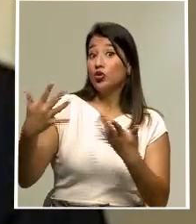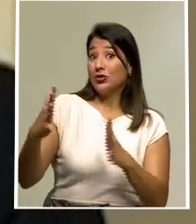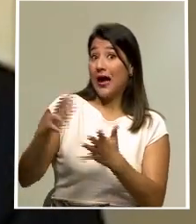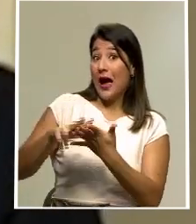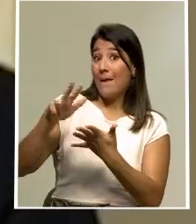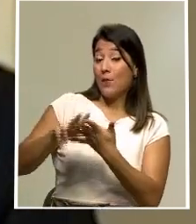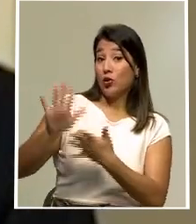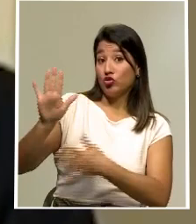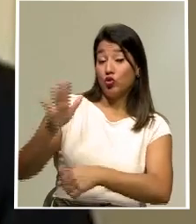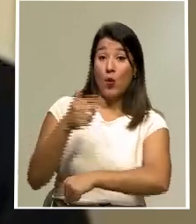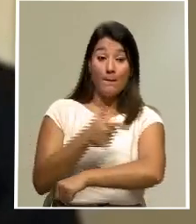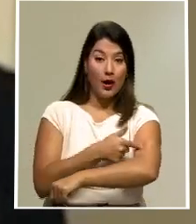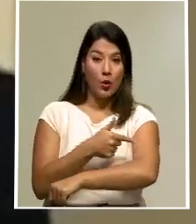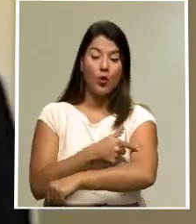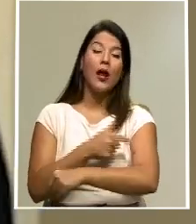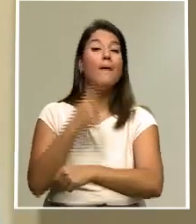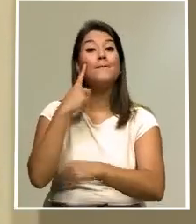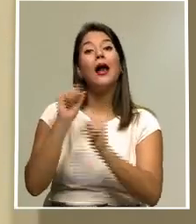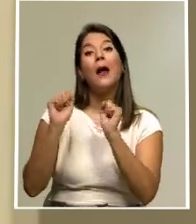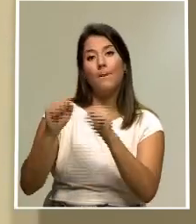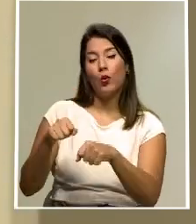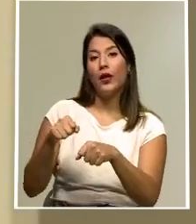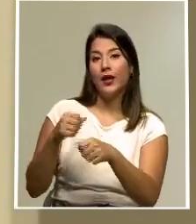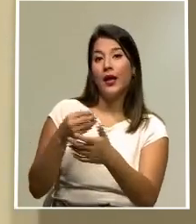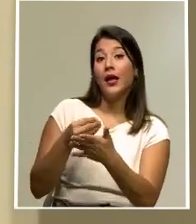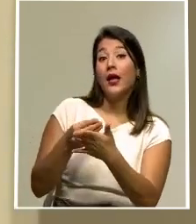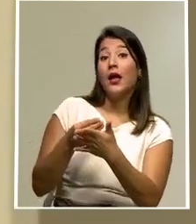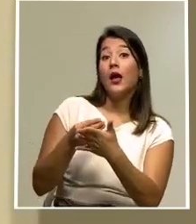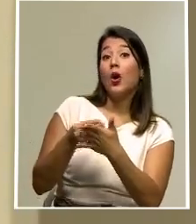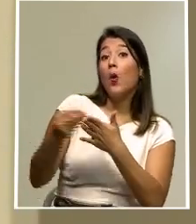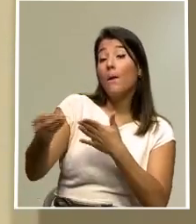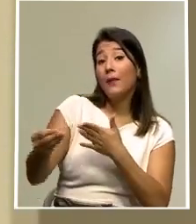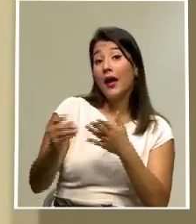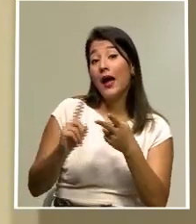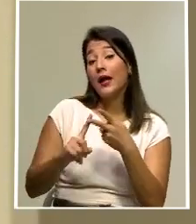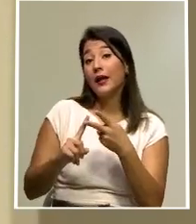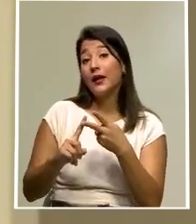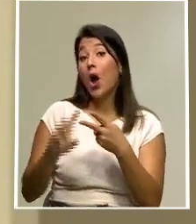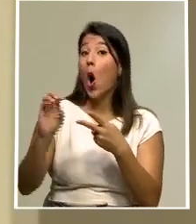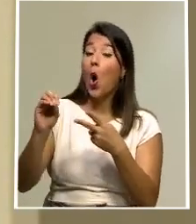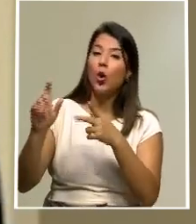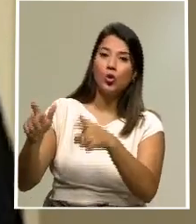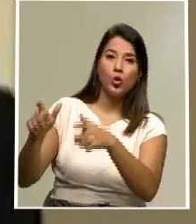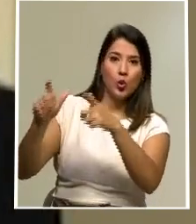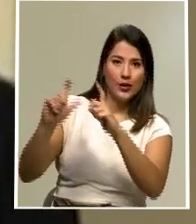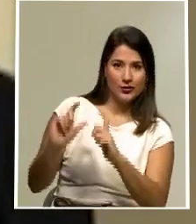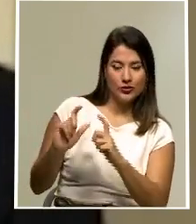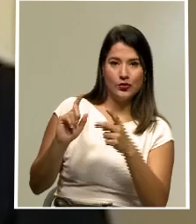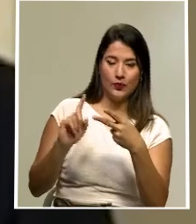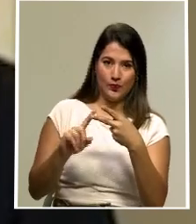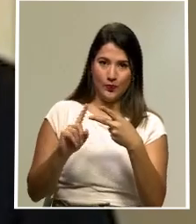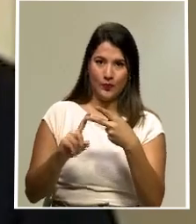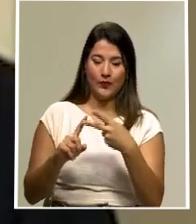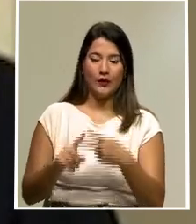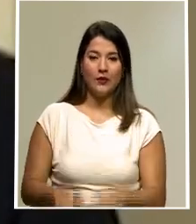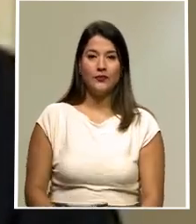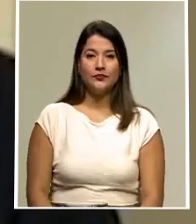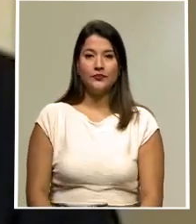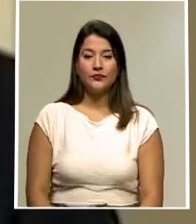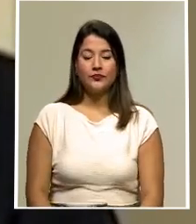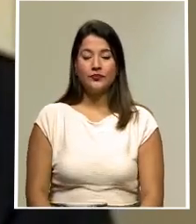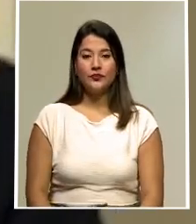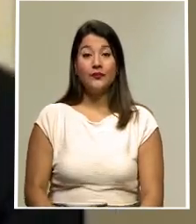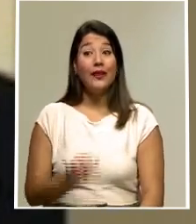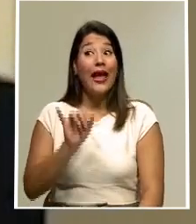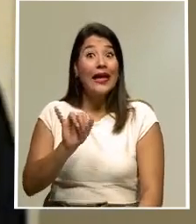la vacuna Sinopharm, para recibir, sea compra o donación de esta vacuna.